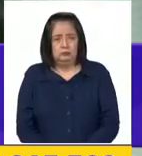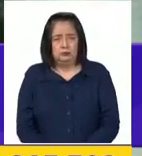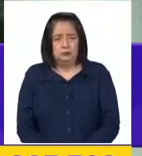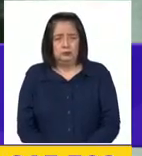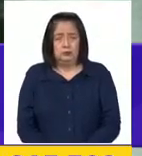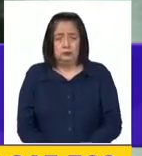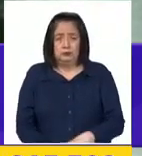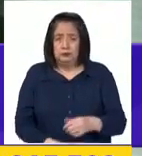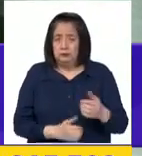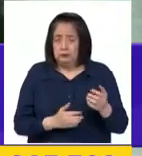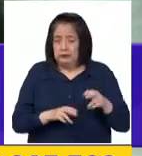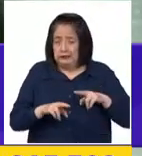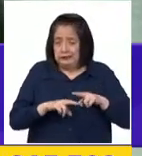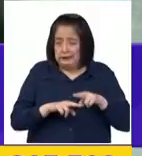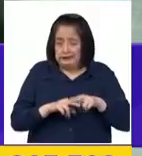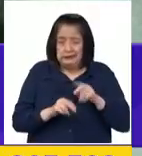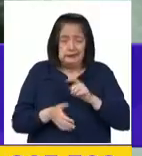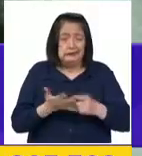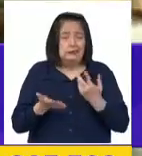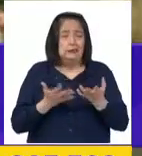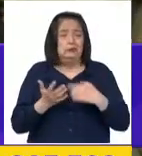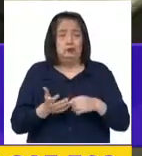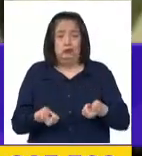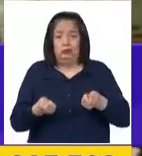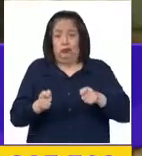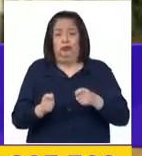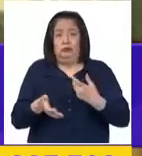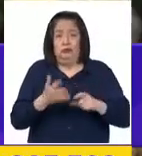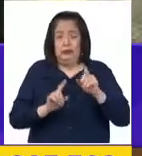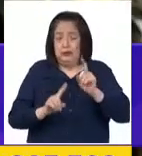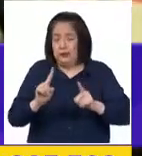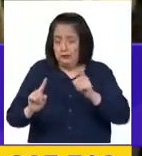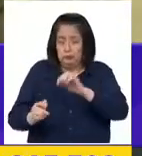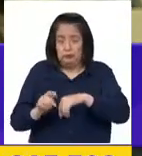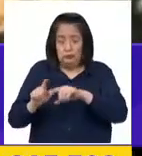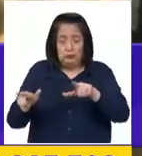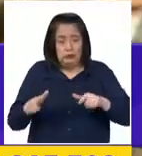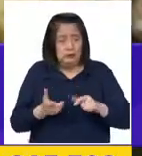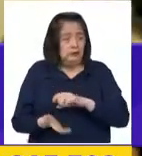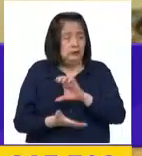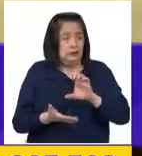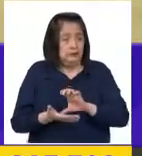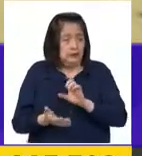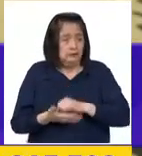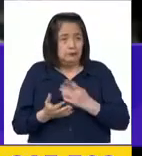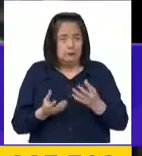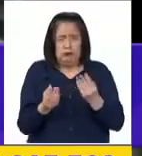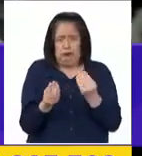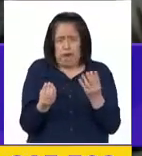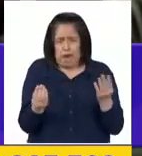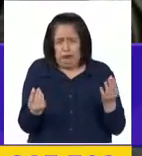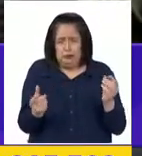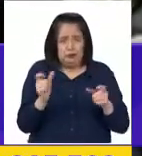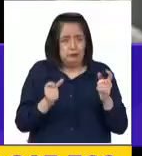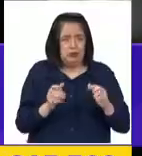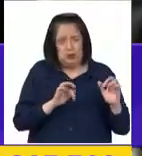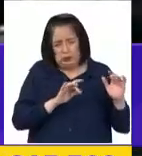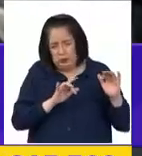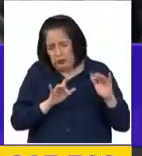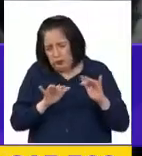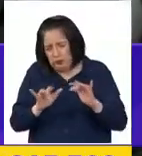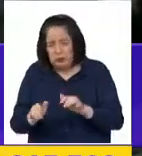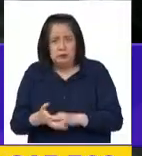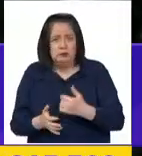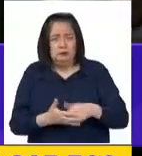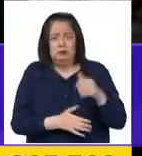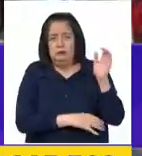Los servicios del tren y metro tuvieron que ser suspendidos en algunas partes de la capital por la masiva asistencia de personas, quienes